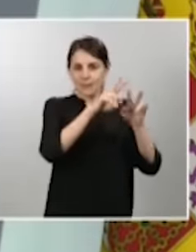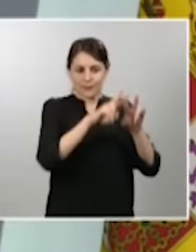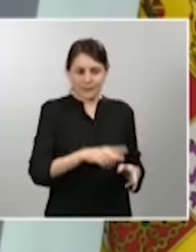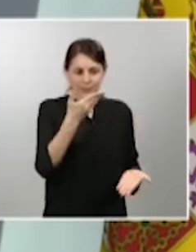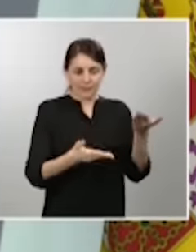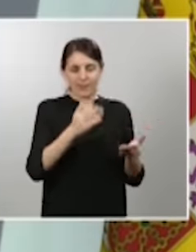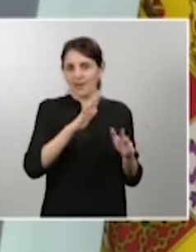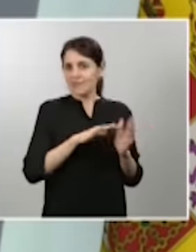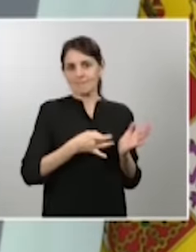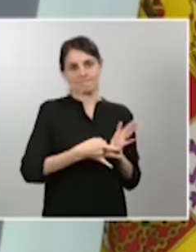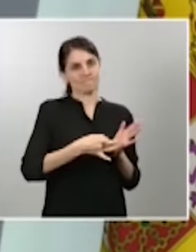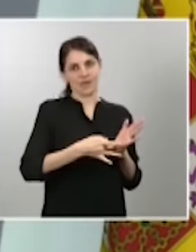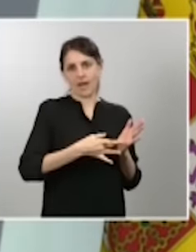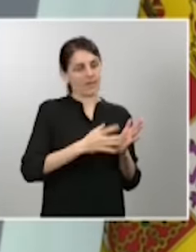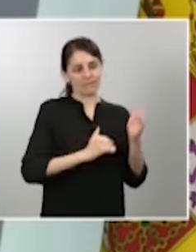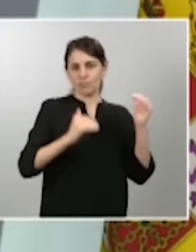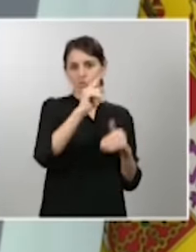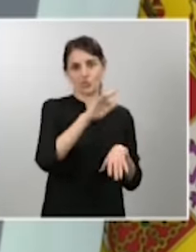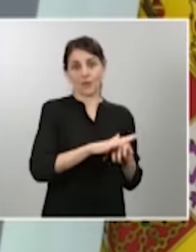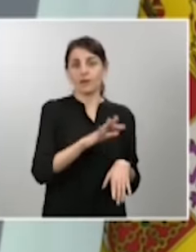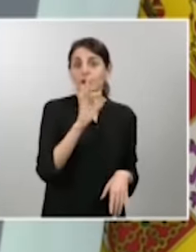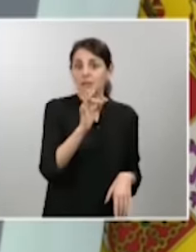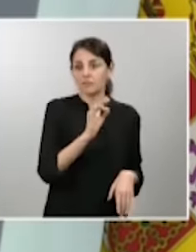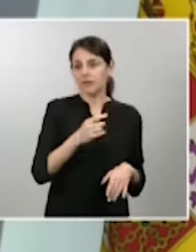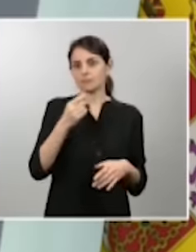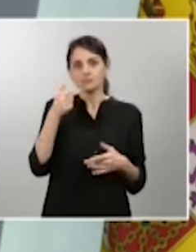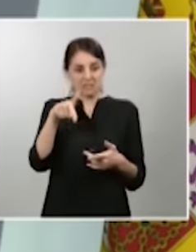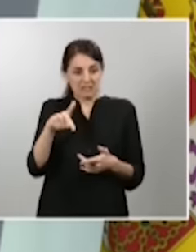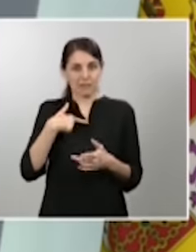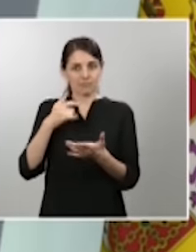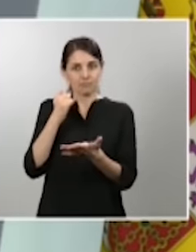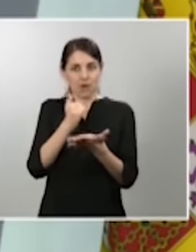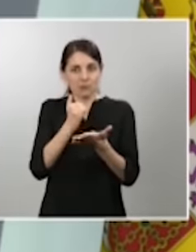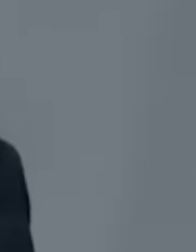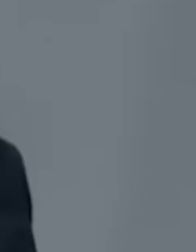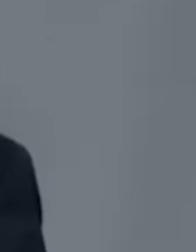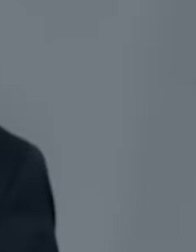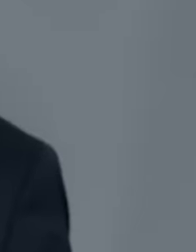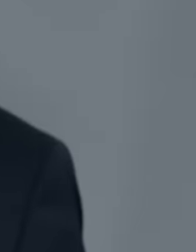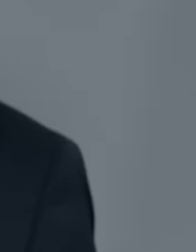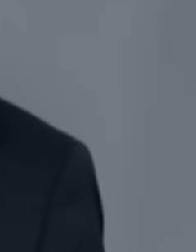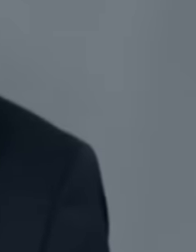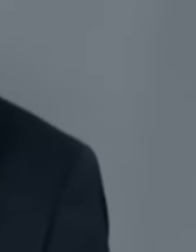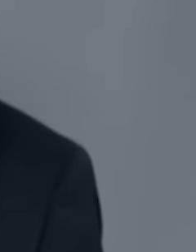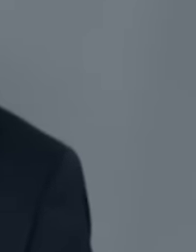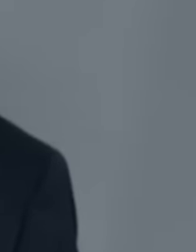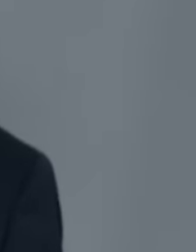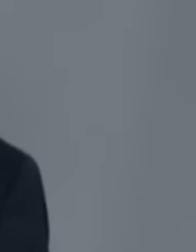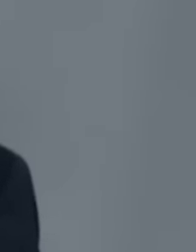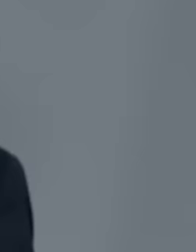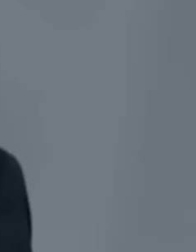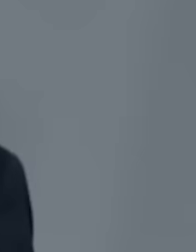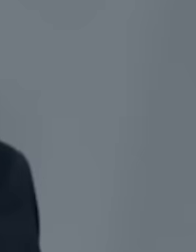Este producto tenía todas las garantías, tenía el certificado necesario para operar en la Unión Europea, pero nosotros evidentemente hacemos